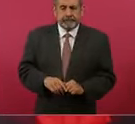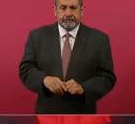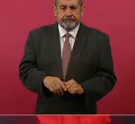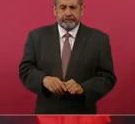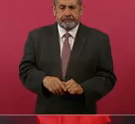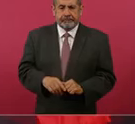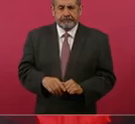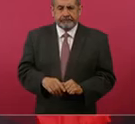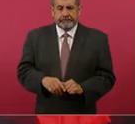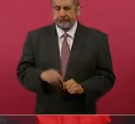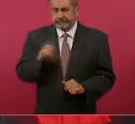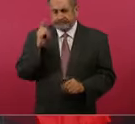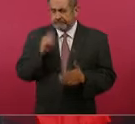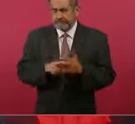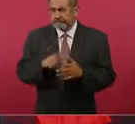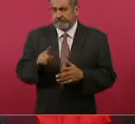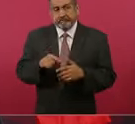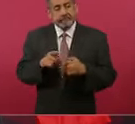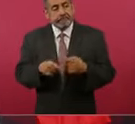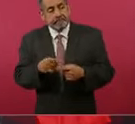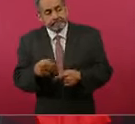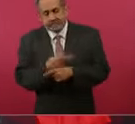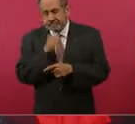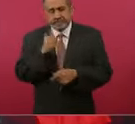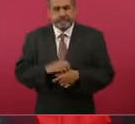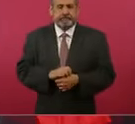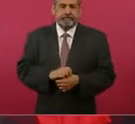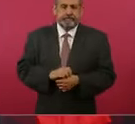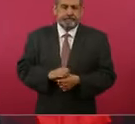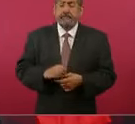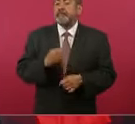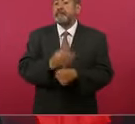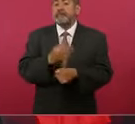nada. Por eso también aprovecho